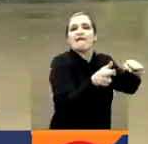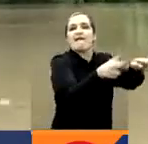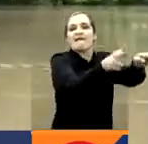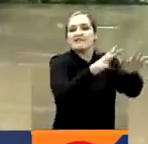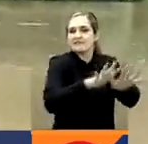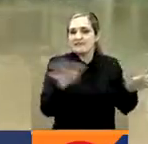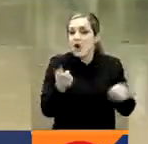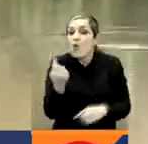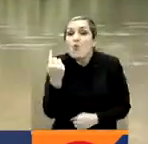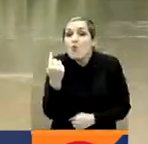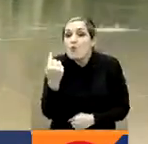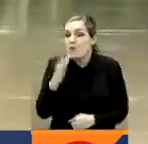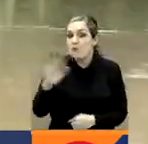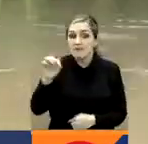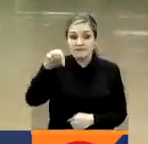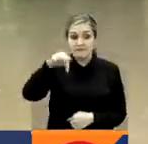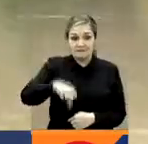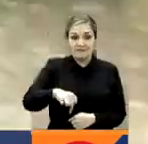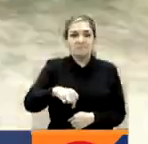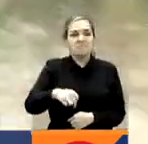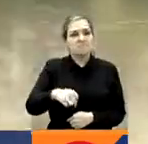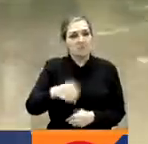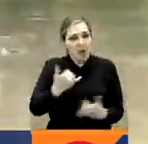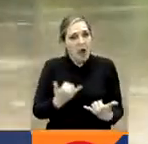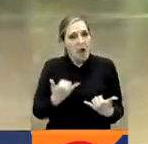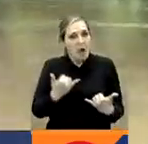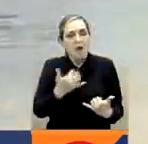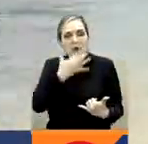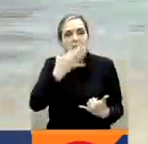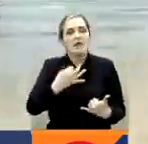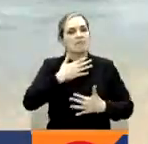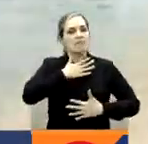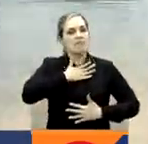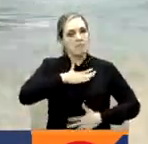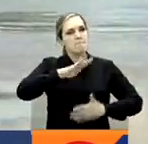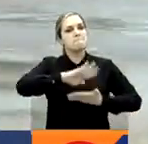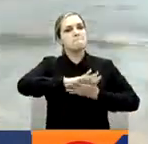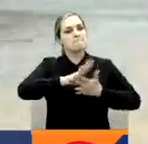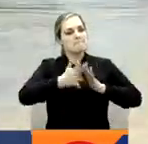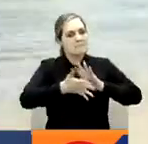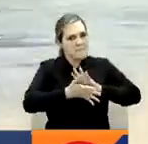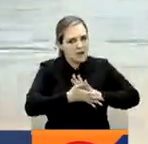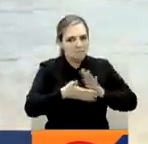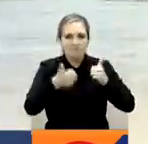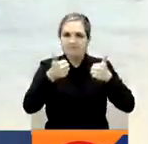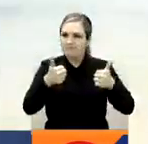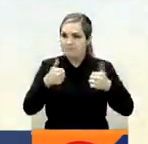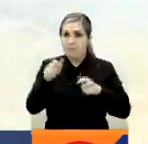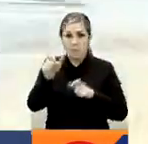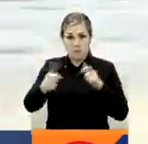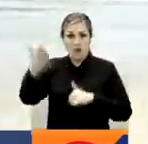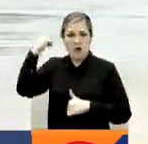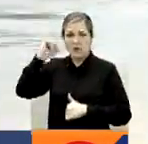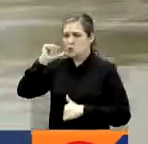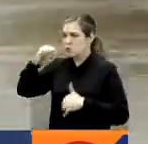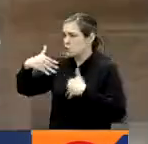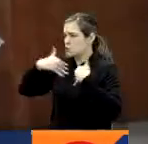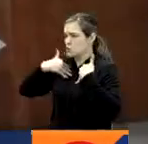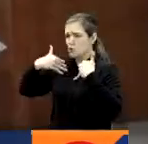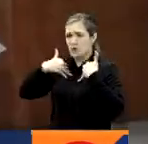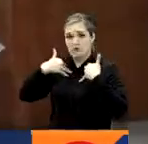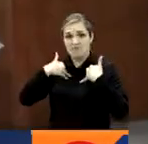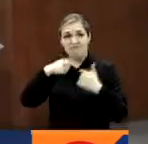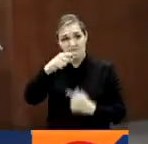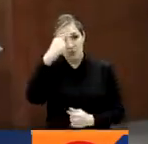en Puerto Boyacá hoy se respira un ambiente de tranquilidad y de paz. ¿Se cree en la resiliencia, Daniela, y el perdón? Claro que sí,